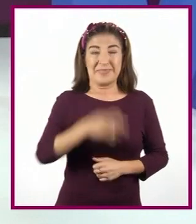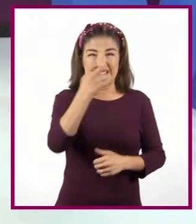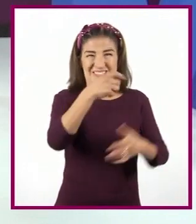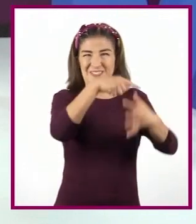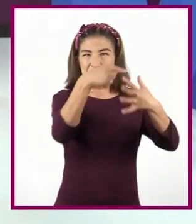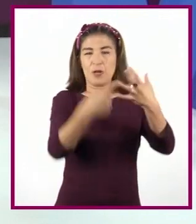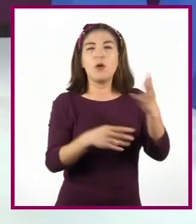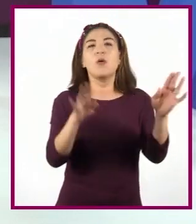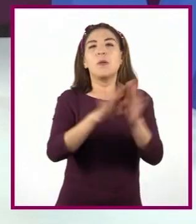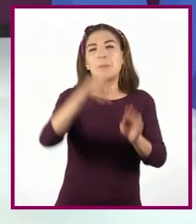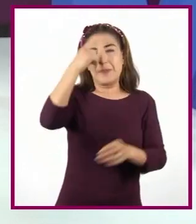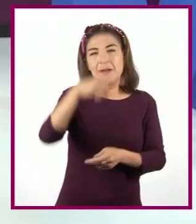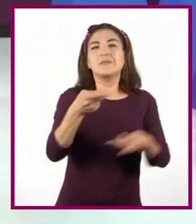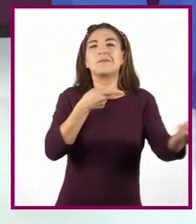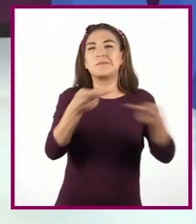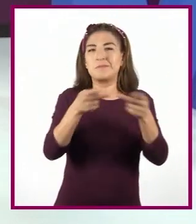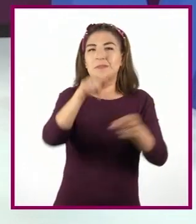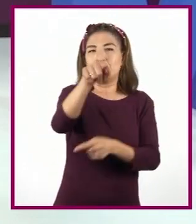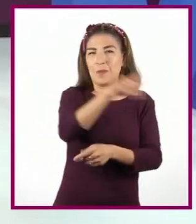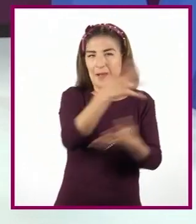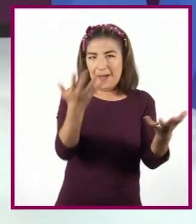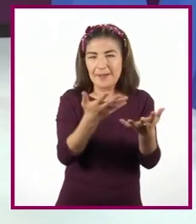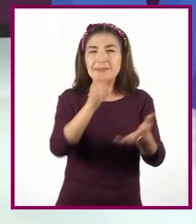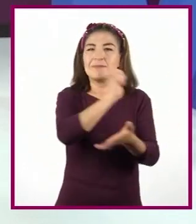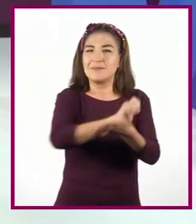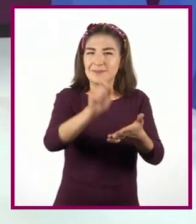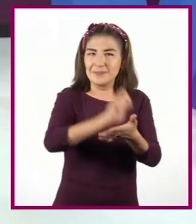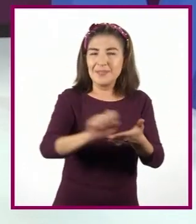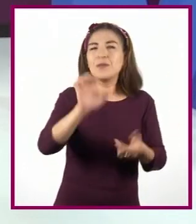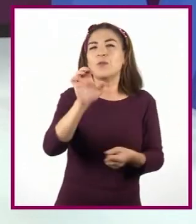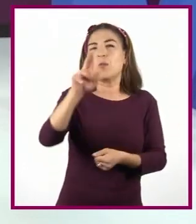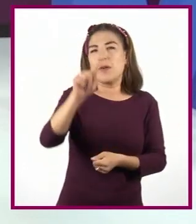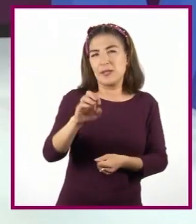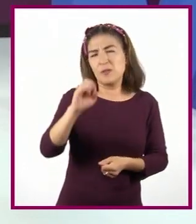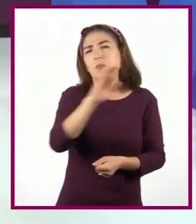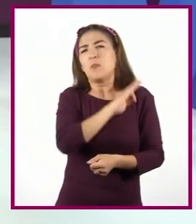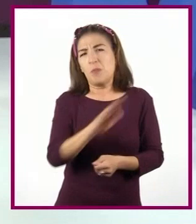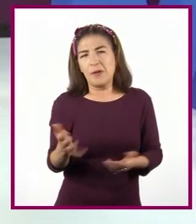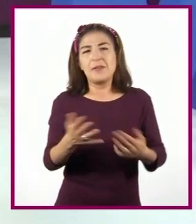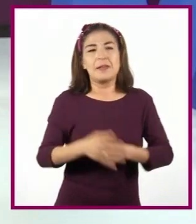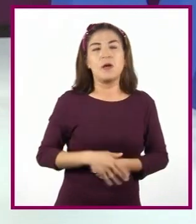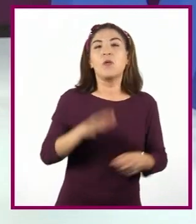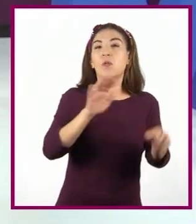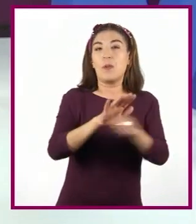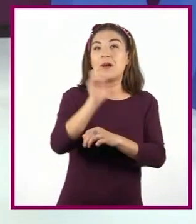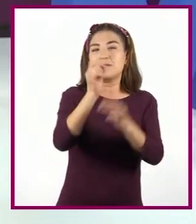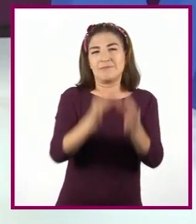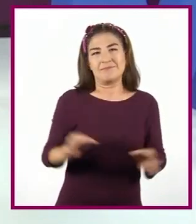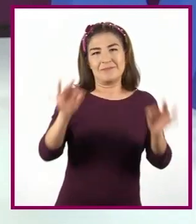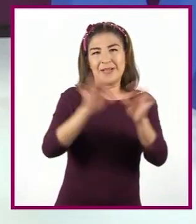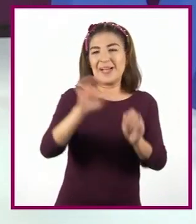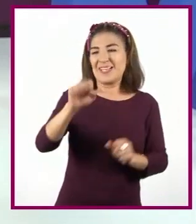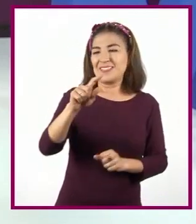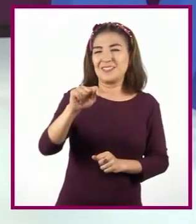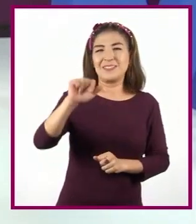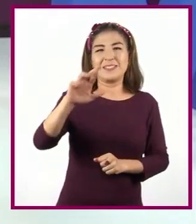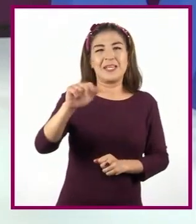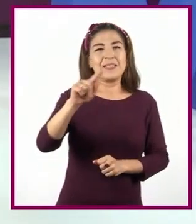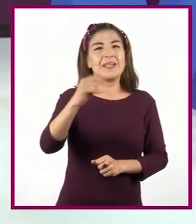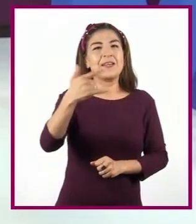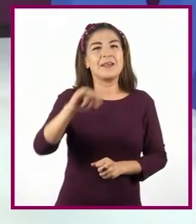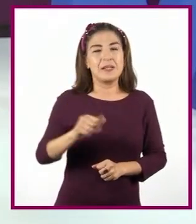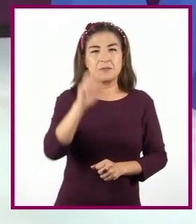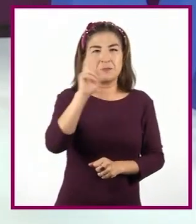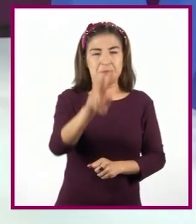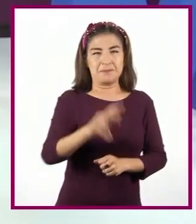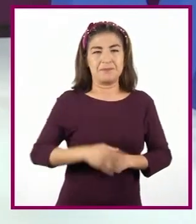ayudarán a preparar su cuento, pero el último, las estrategias narrativas, es particularmente importante. Les invito a que veamos el